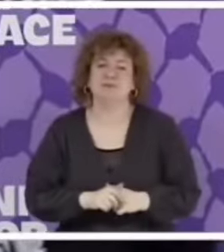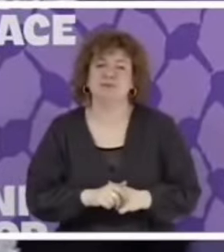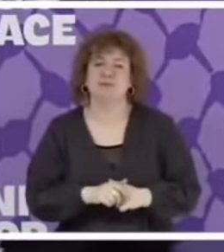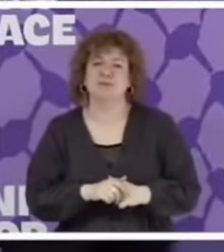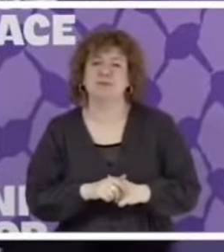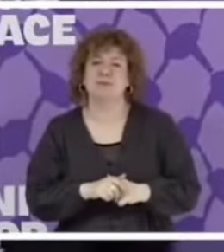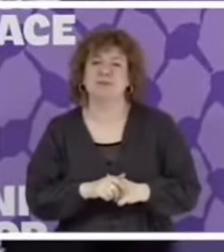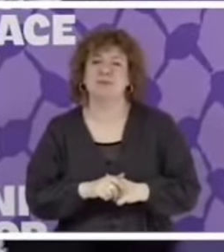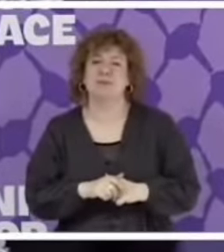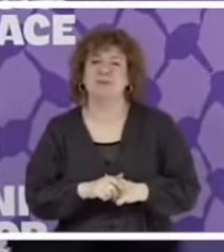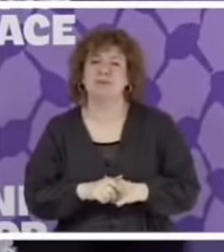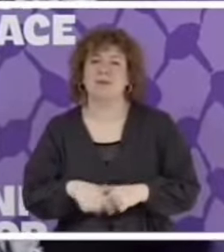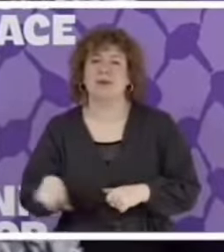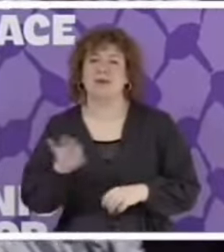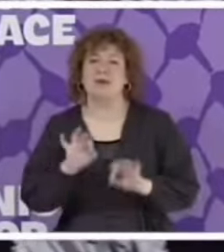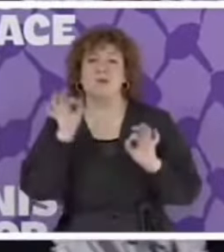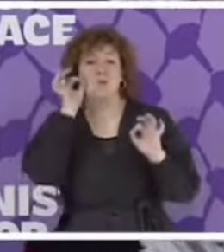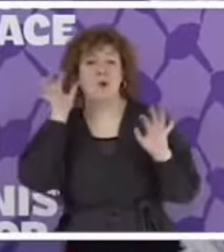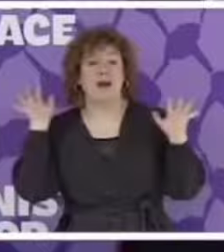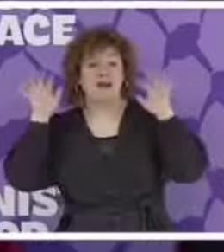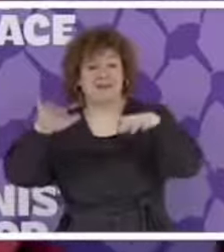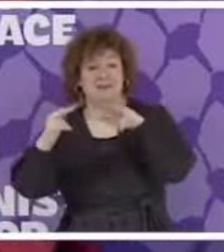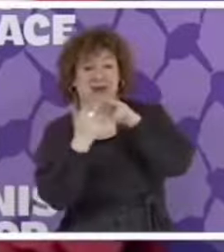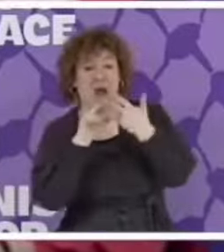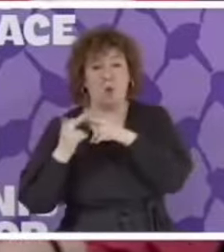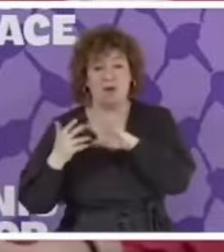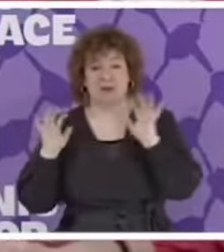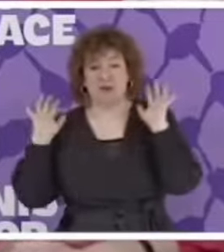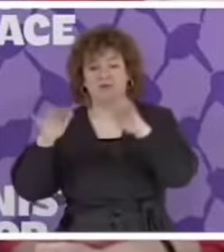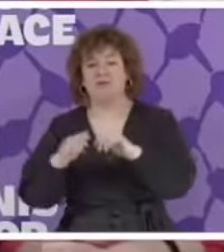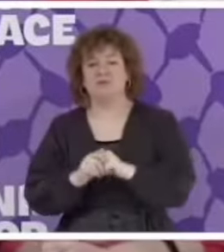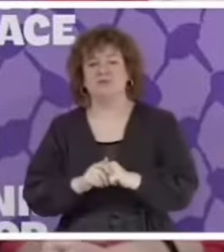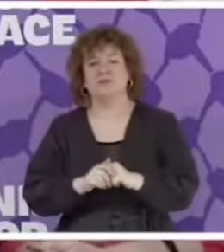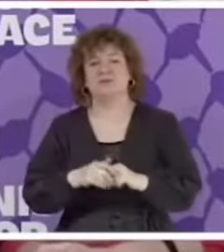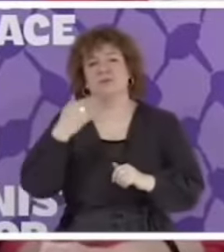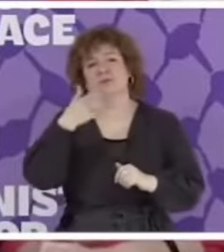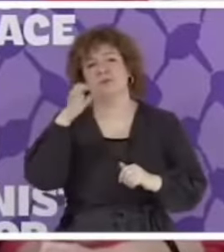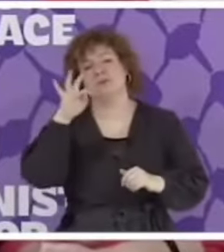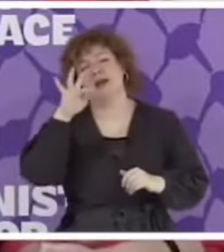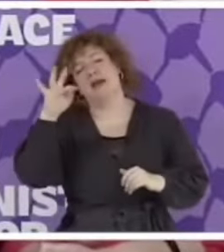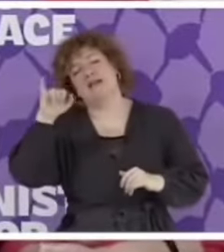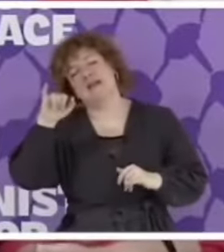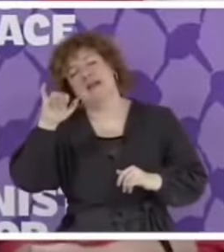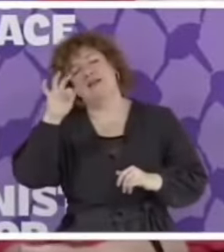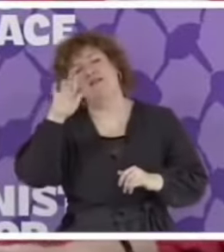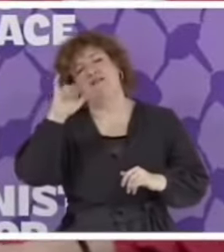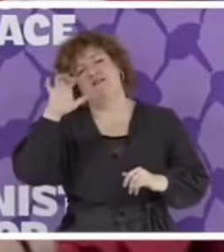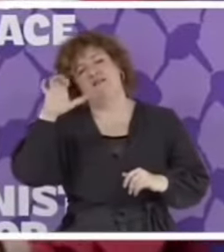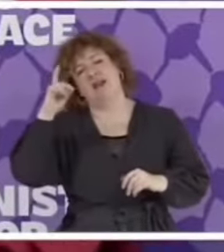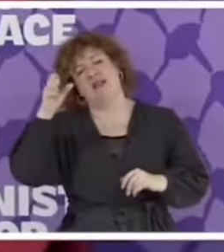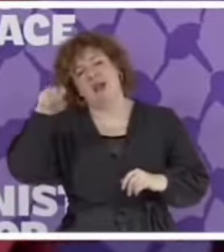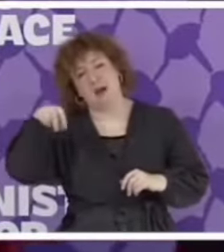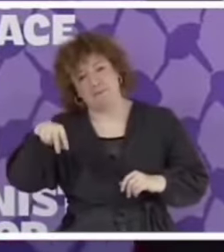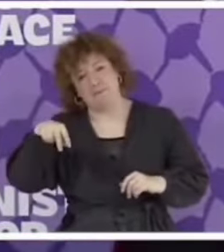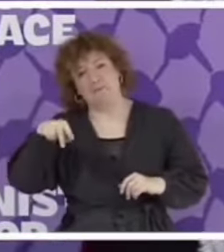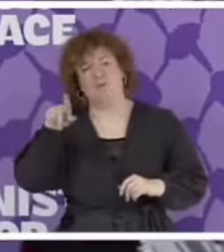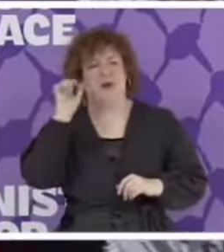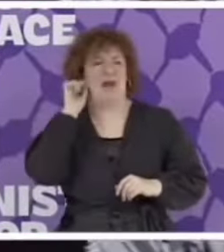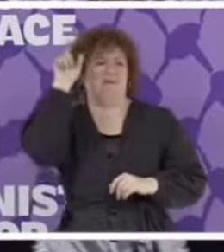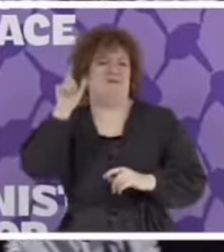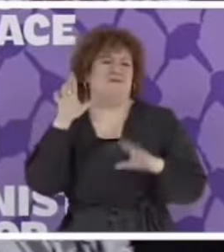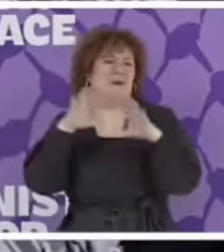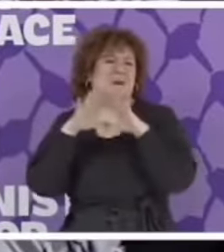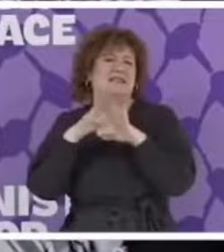En ese encuentro de mujeres, Betty Friedan, que era una de las más prestigiosas